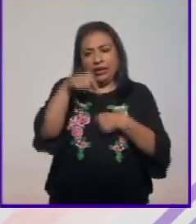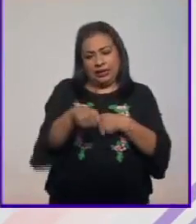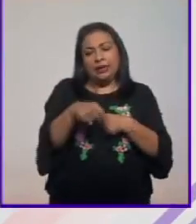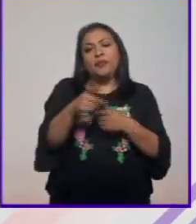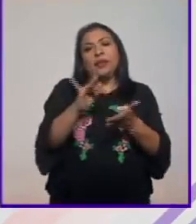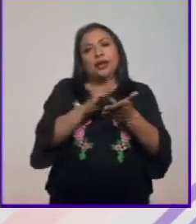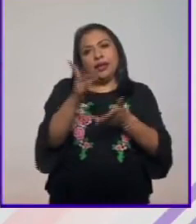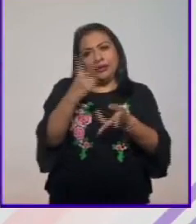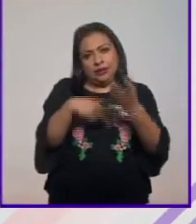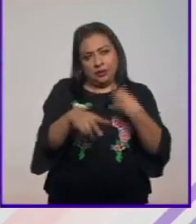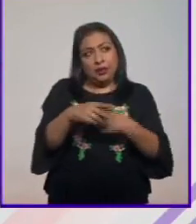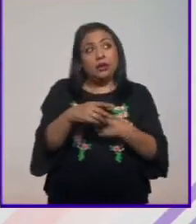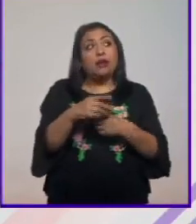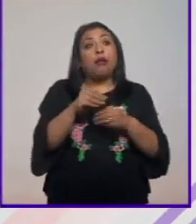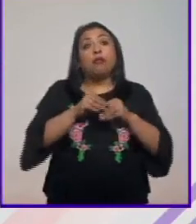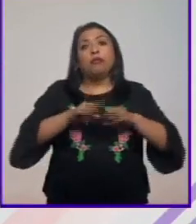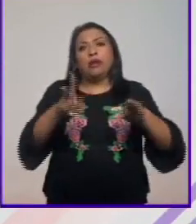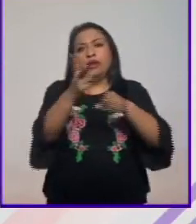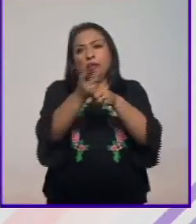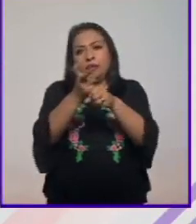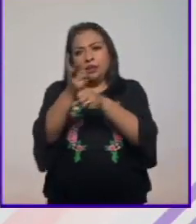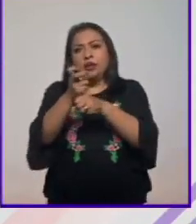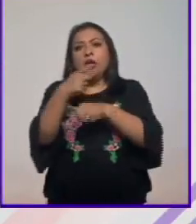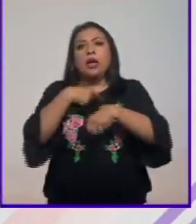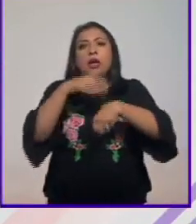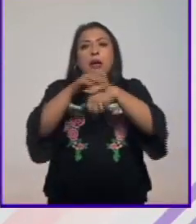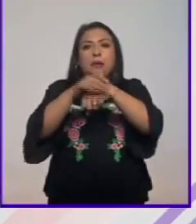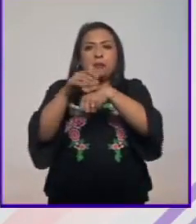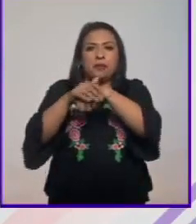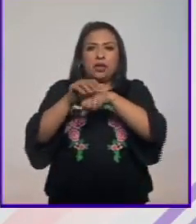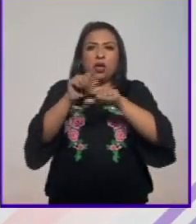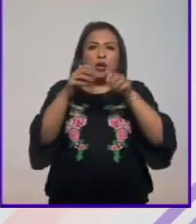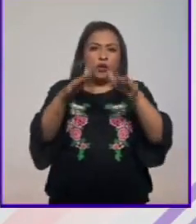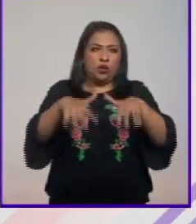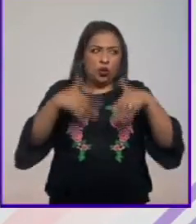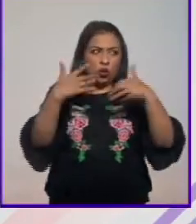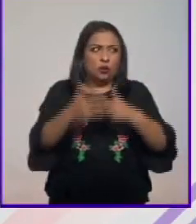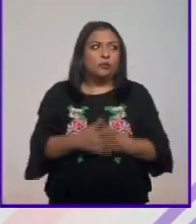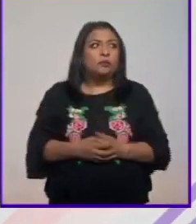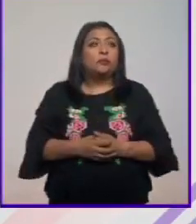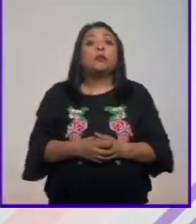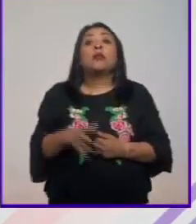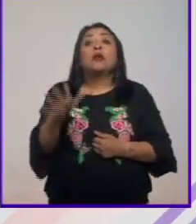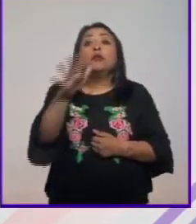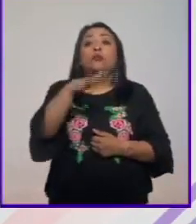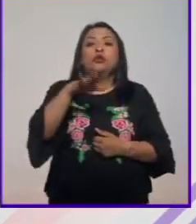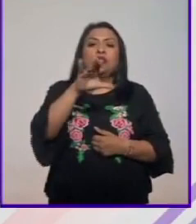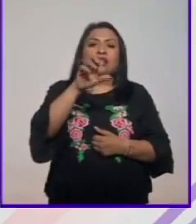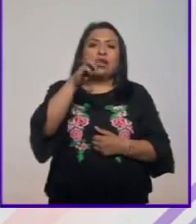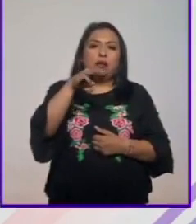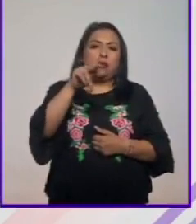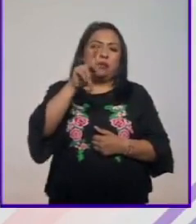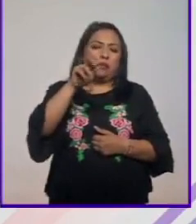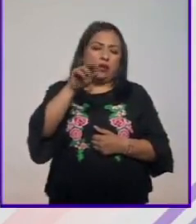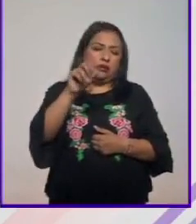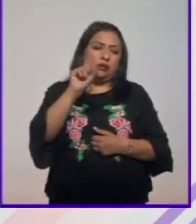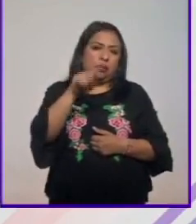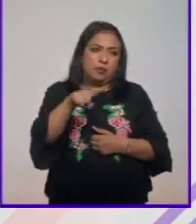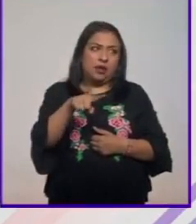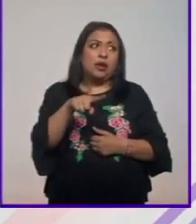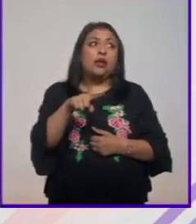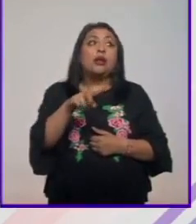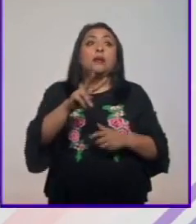Gracias por acompañarnos. Un placer. Y hacer extensiva la invitación a los amigos del auditorio. Y bueno, busquen a Carmen París y por supuesto